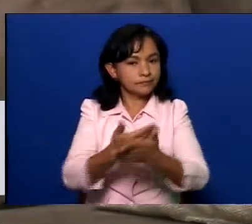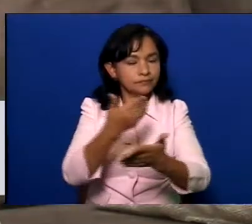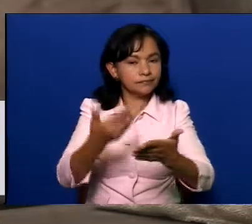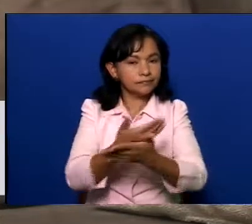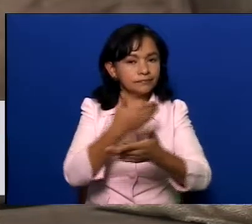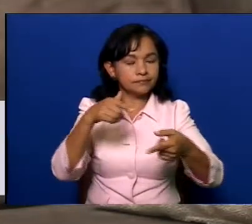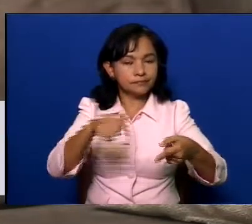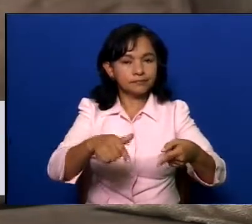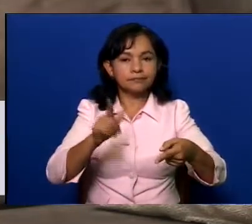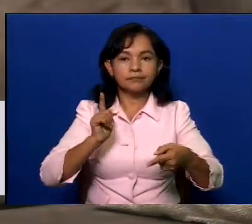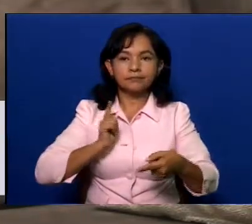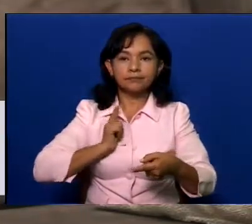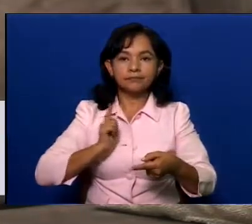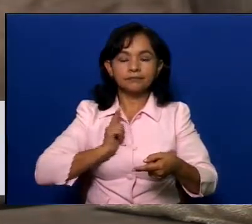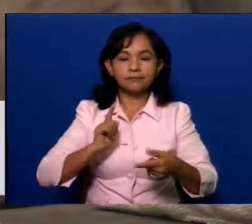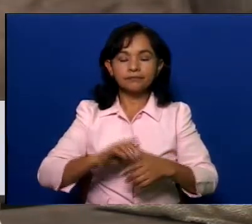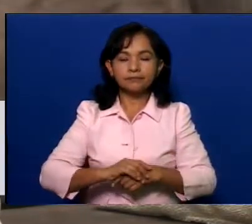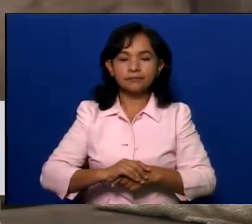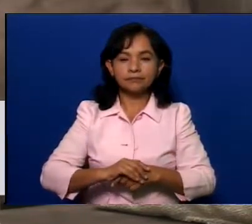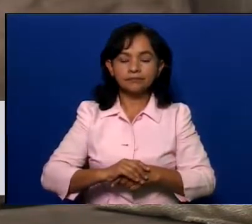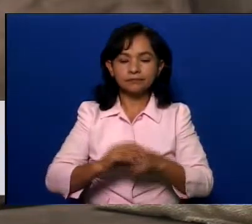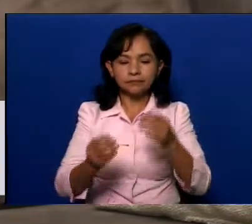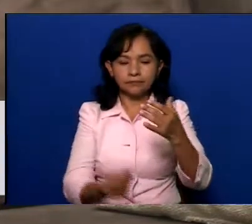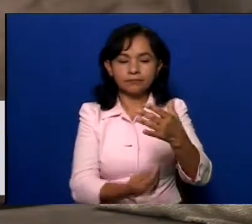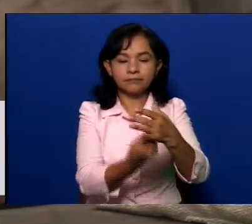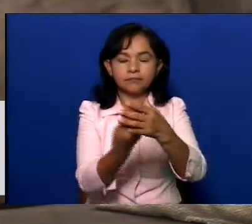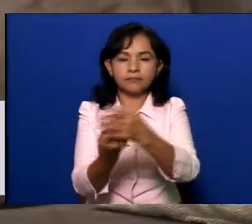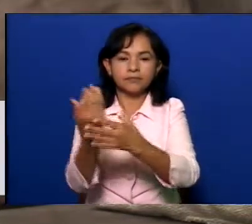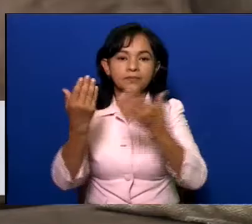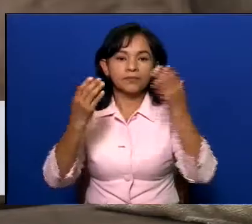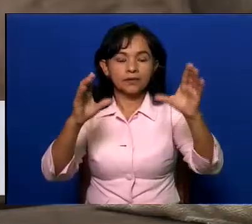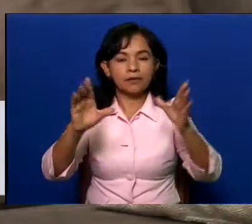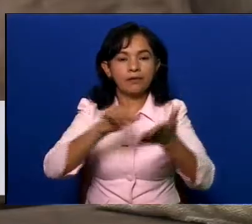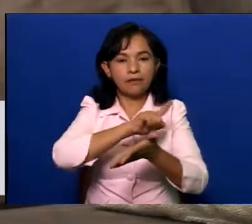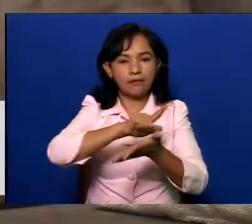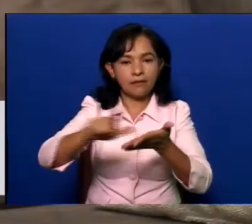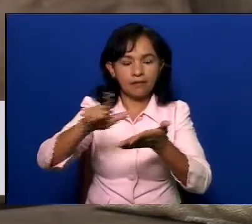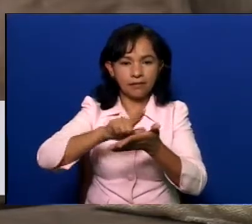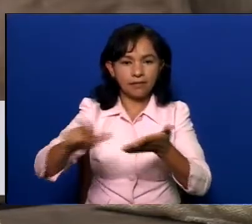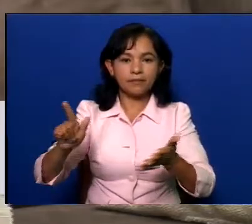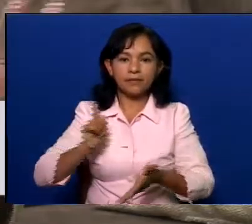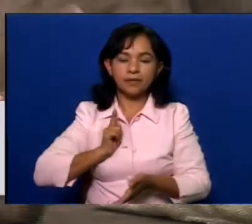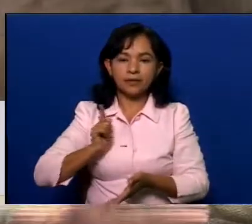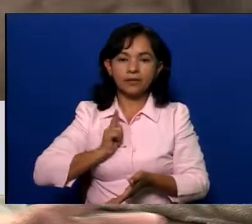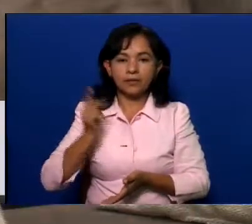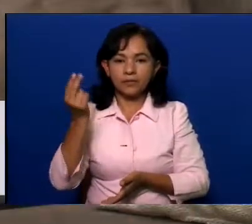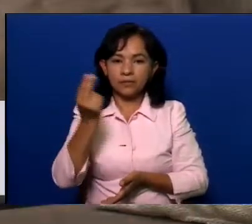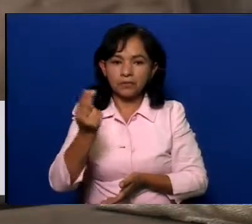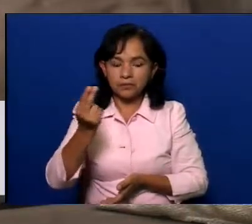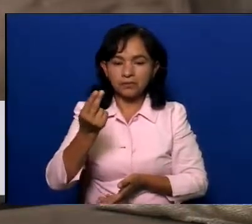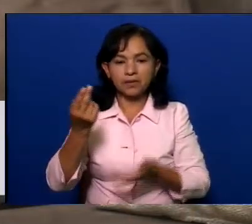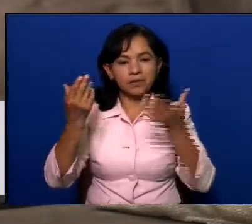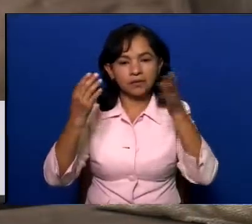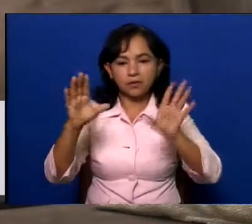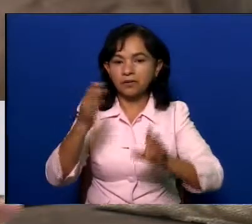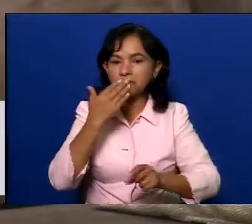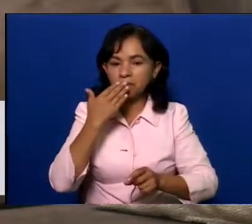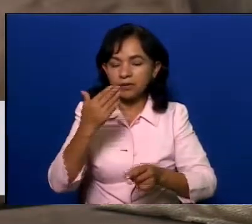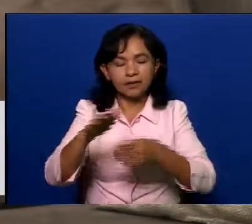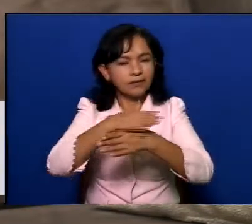organismos que atienden este tipo de problemas, por la sensibilidad que causa social que debe tenerse contra